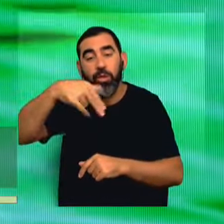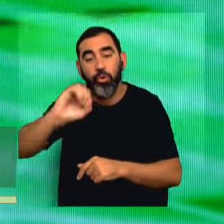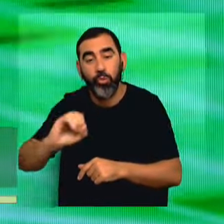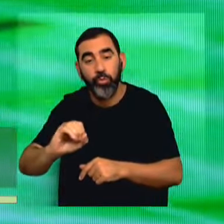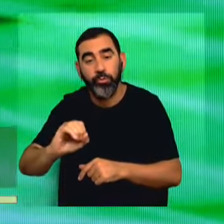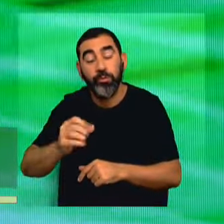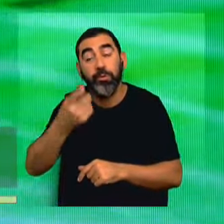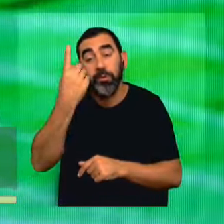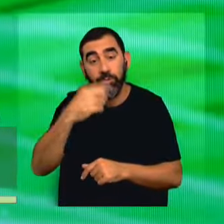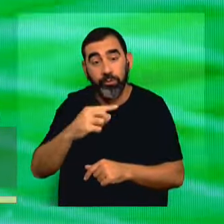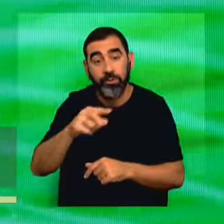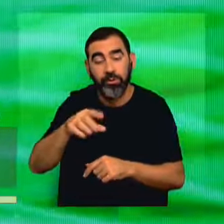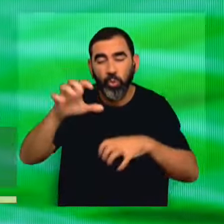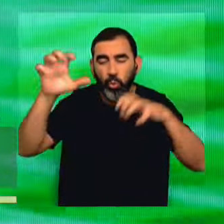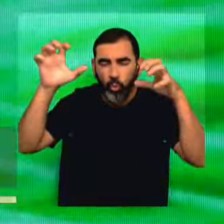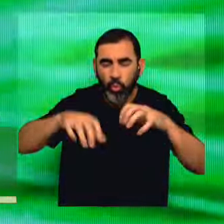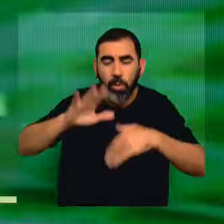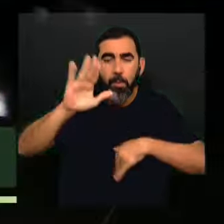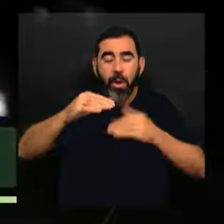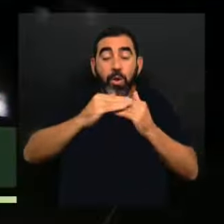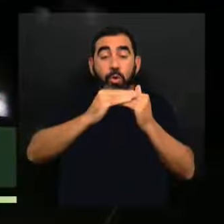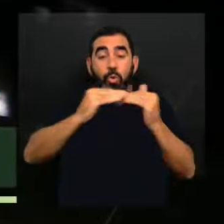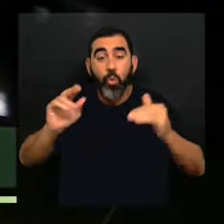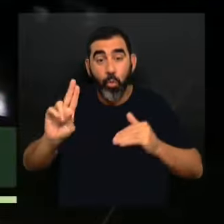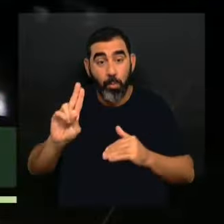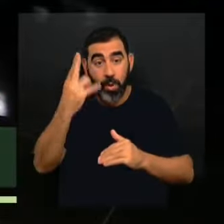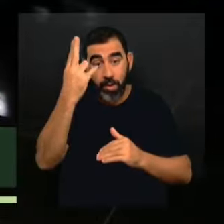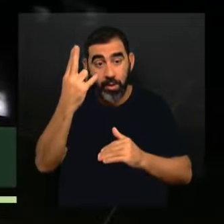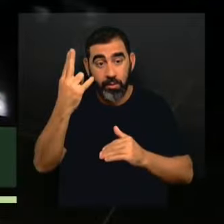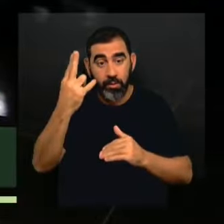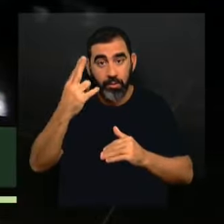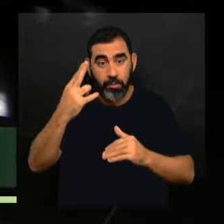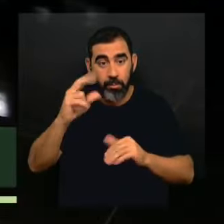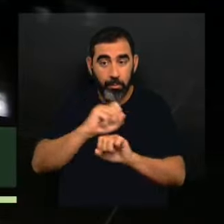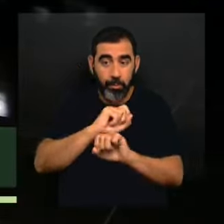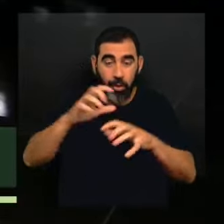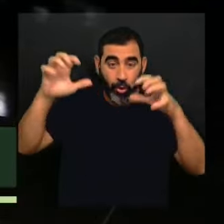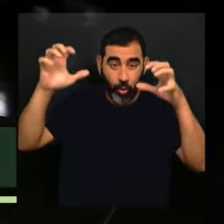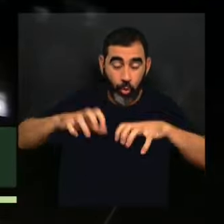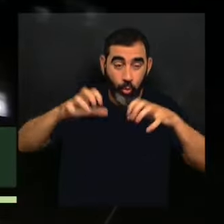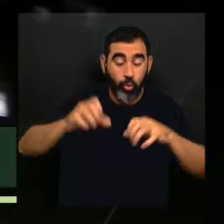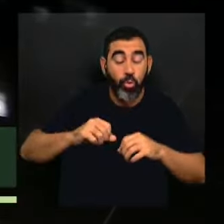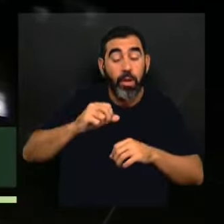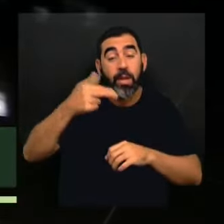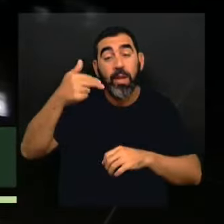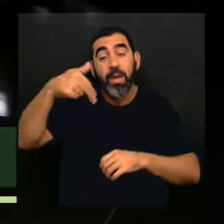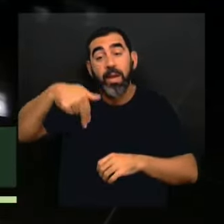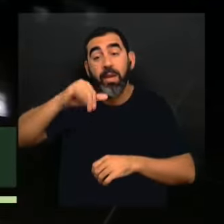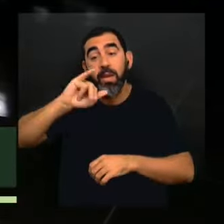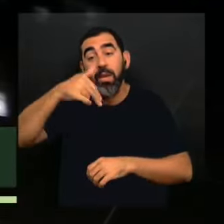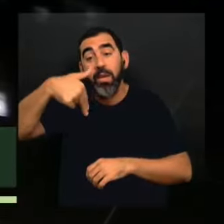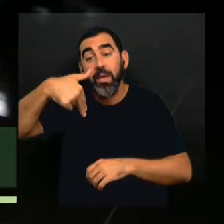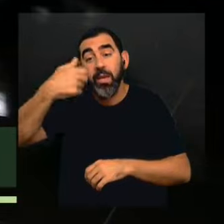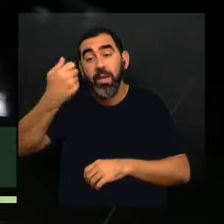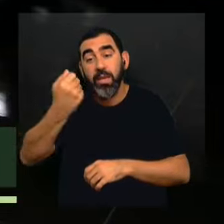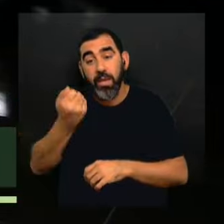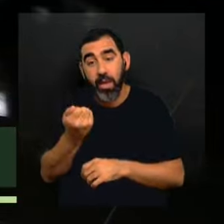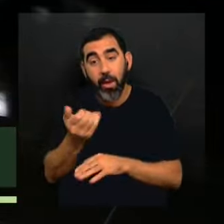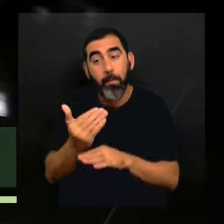niño tiende a hacer llover por encima de lo normal en Uruguay sino llover más sí la niña hace llover menos sobre